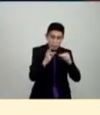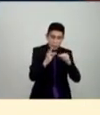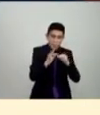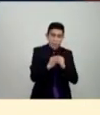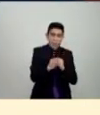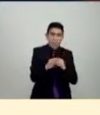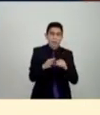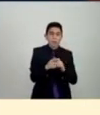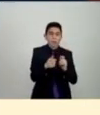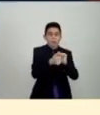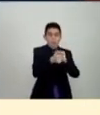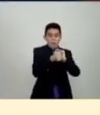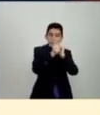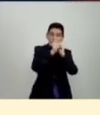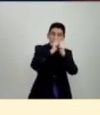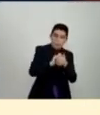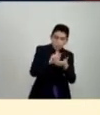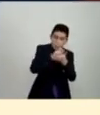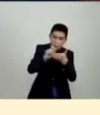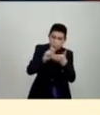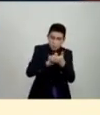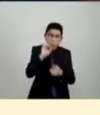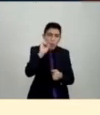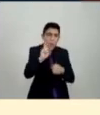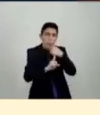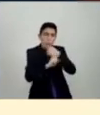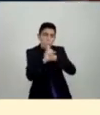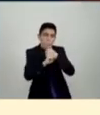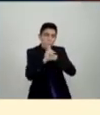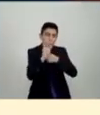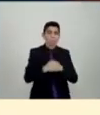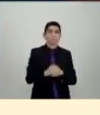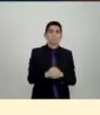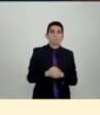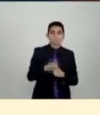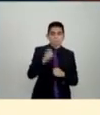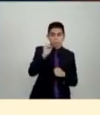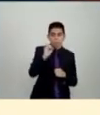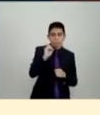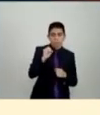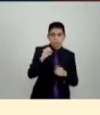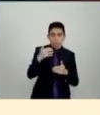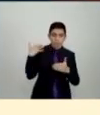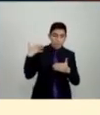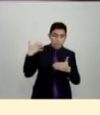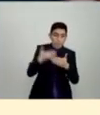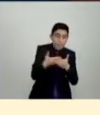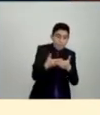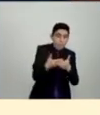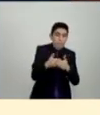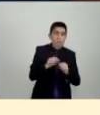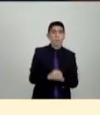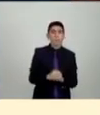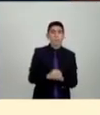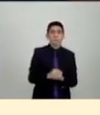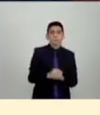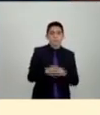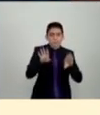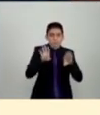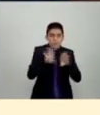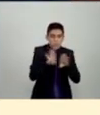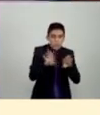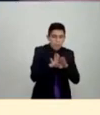menos cómo fue ese problema, o cómo llegó hasta ese momento. Hay como